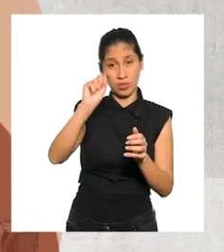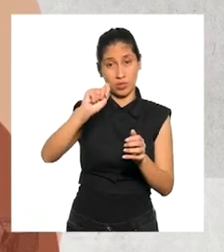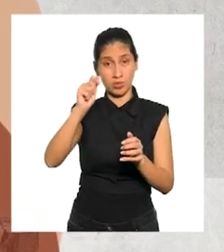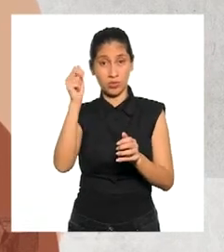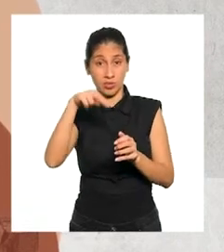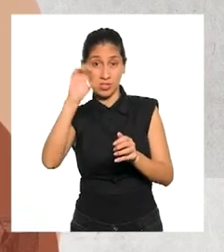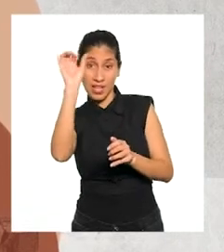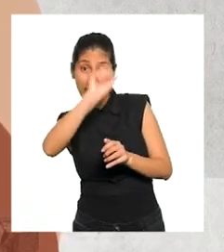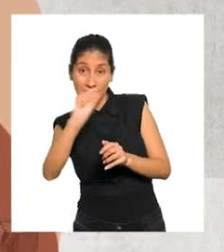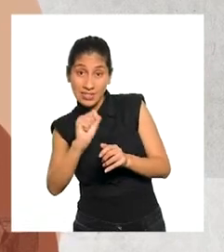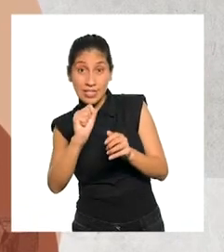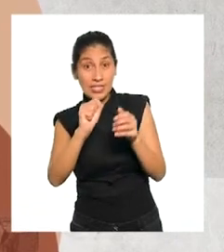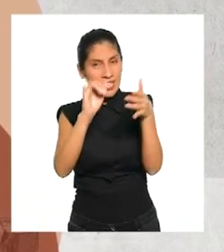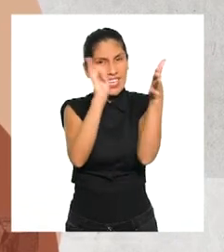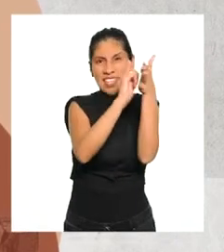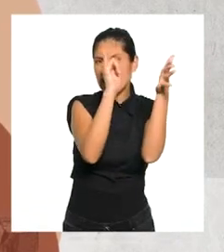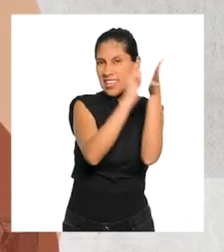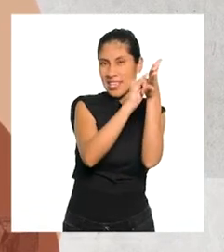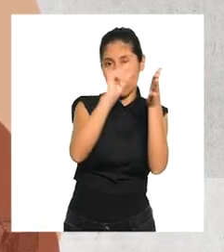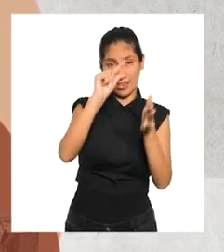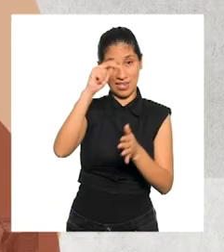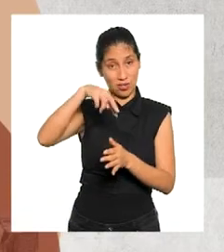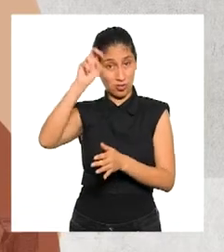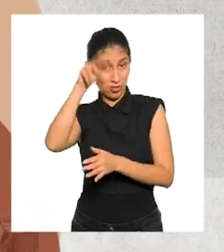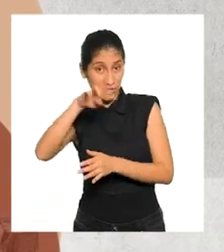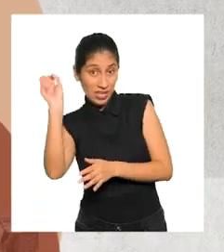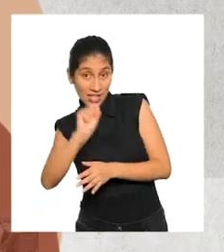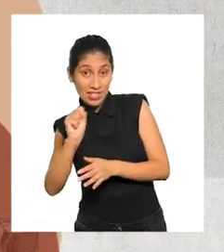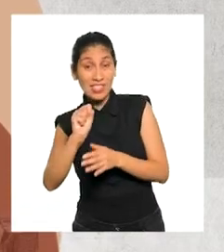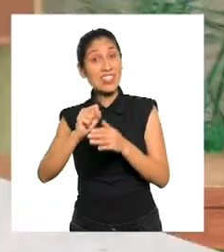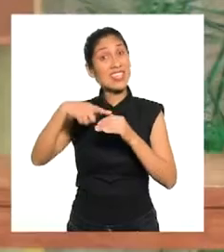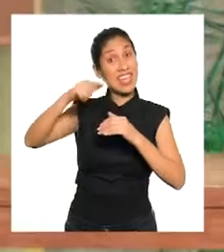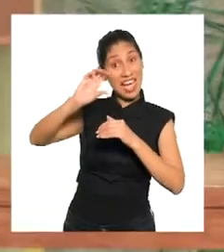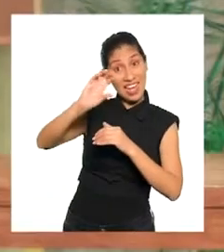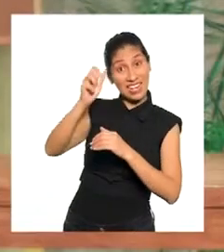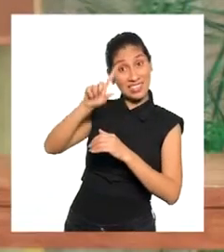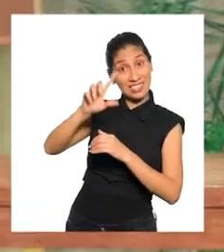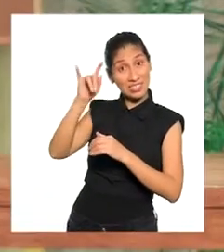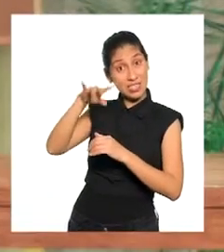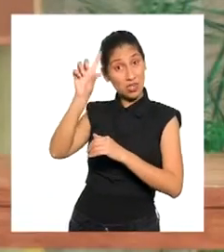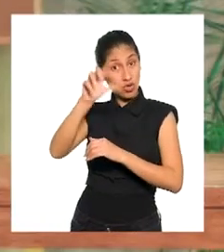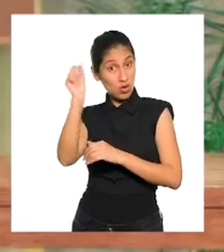en los genes y les indican a las células qué hacer. Ahora, otro